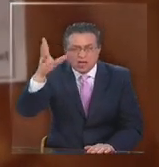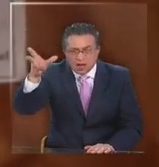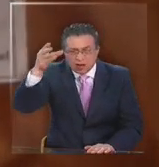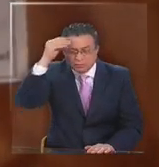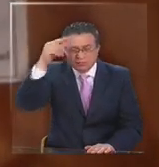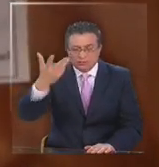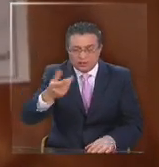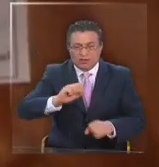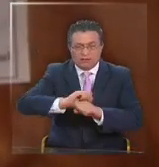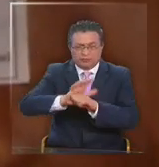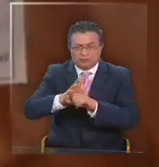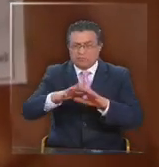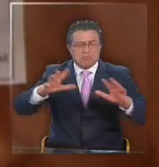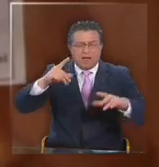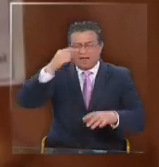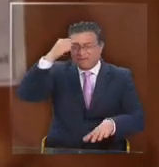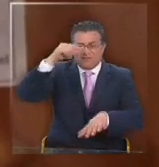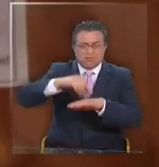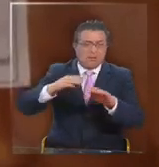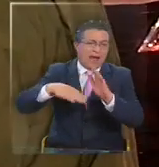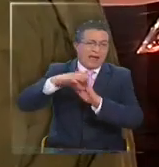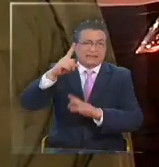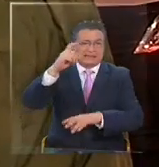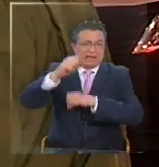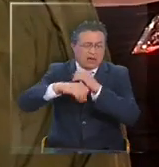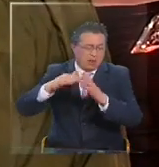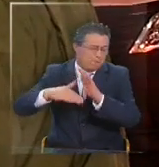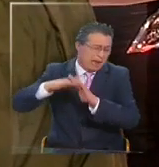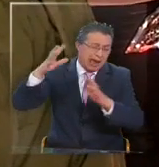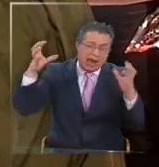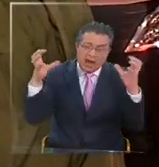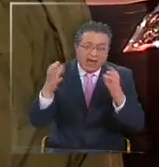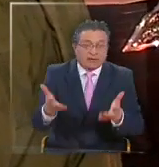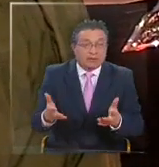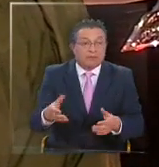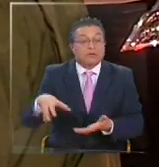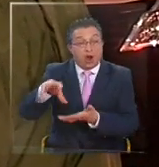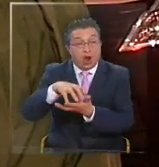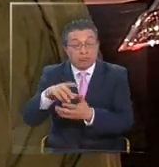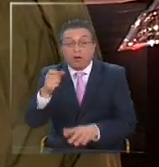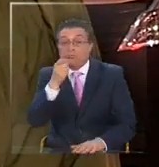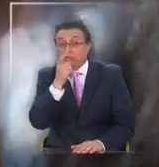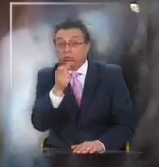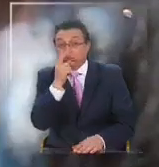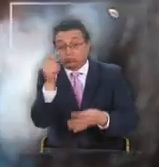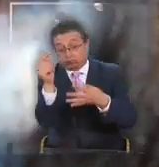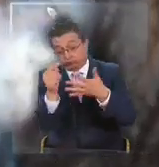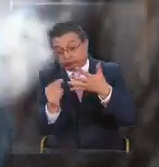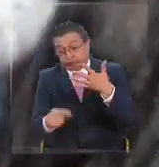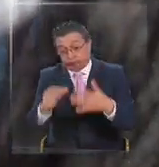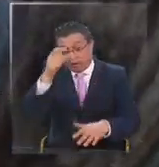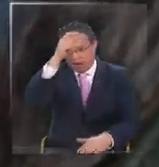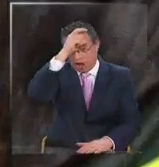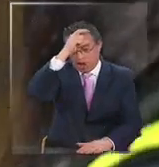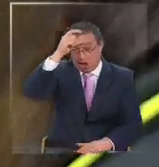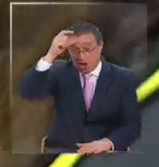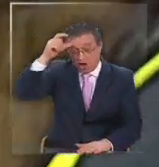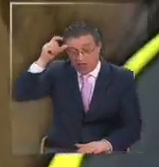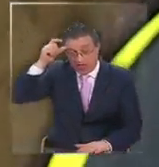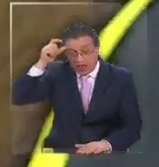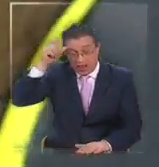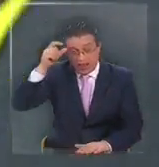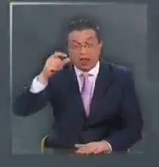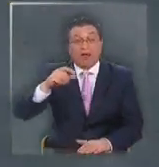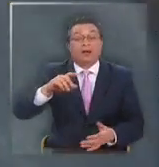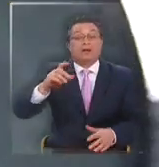estamos viviendo la pandemia más grande de los últimos 100 años de la humanidad. Y es que en la comuna las denuncias han abundado en las últimas semanas, los incumplimientos